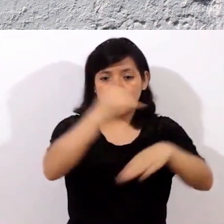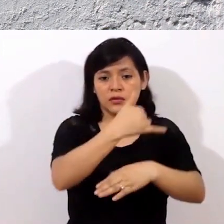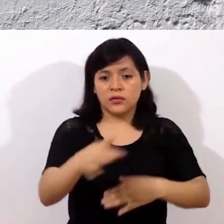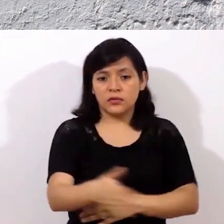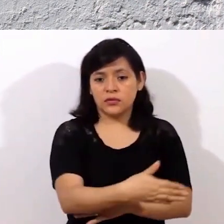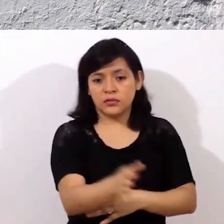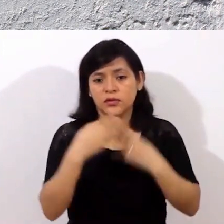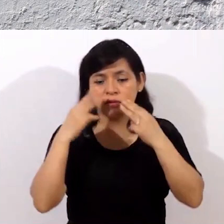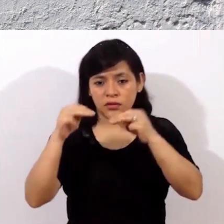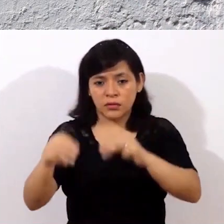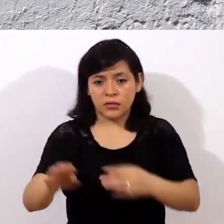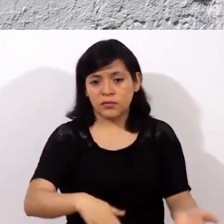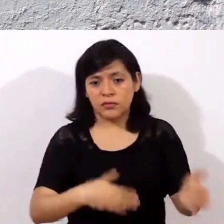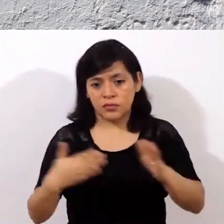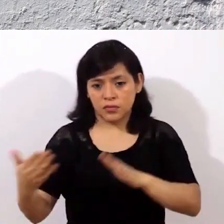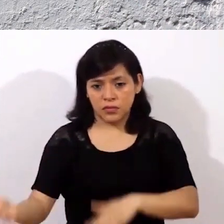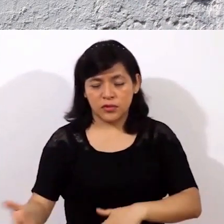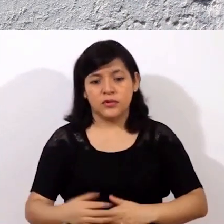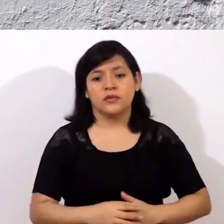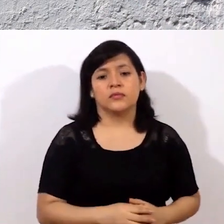los peces del mar morirán.